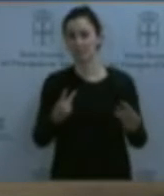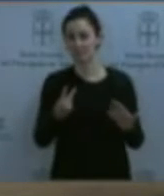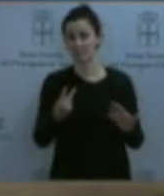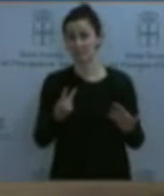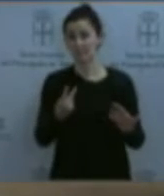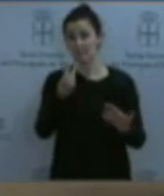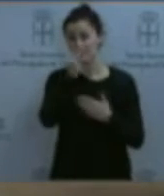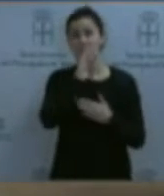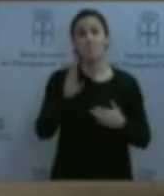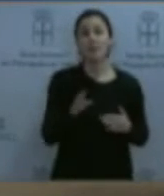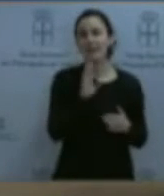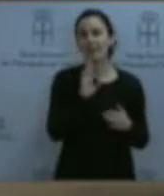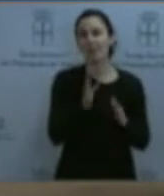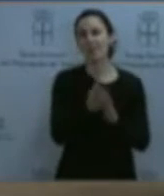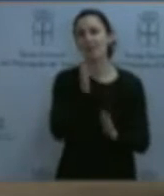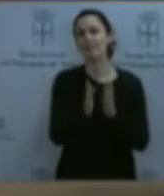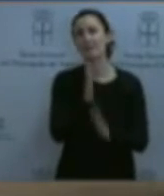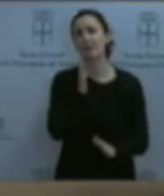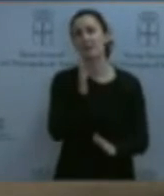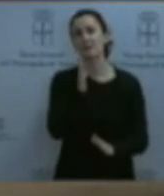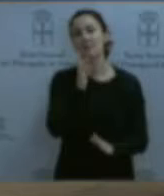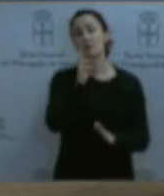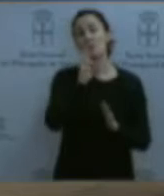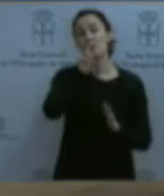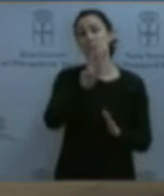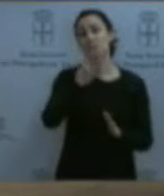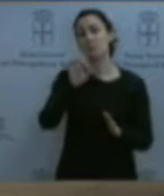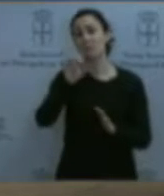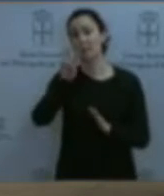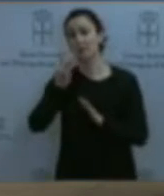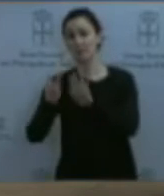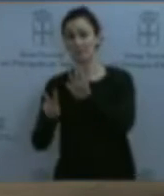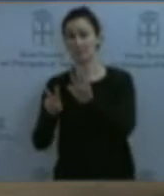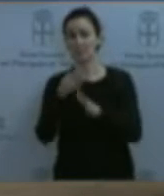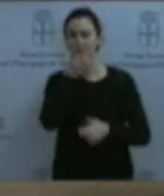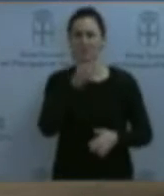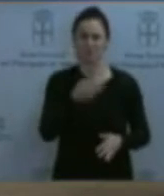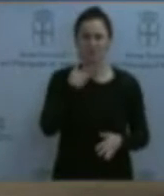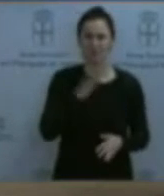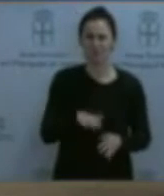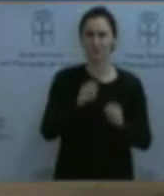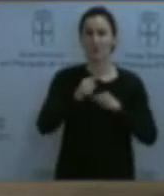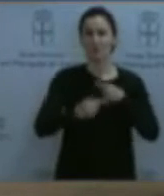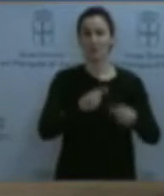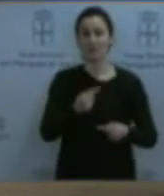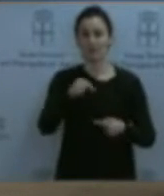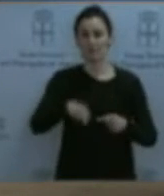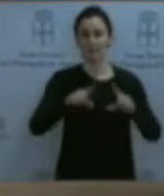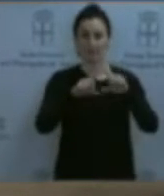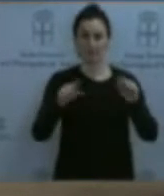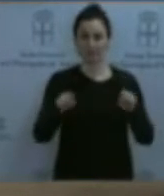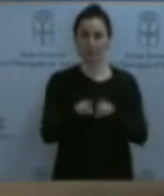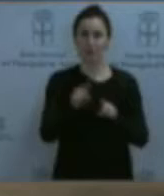2017 y, por lo visto, hasta el 2027. Desincentivar, desanimar a que una familia en Asturias